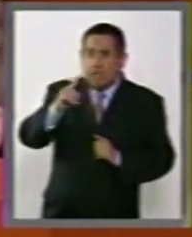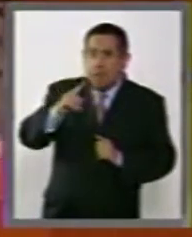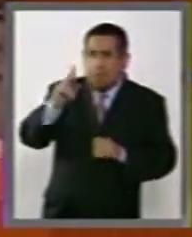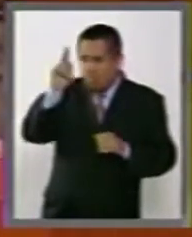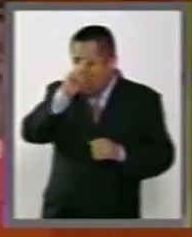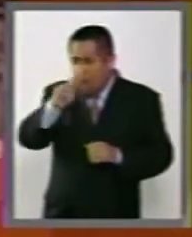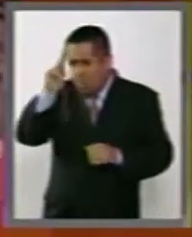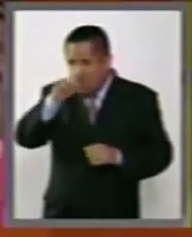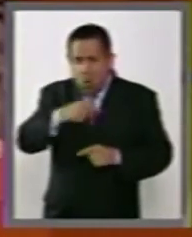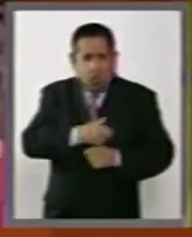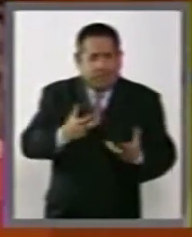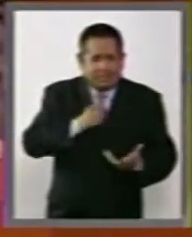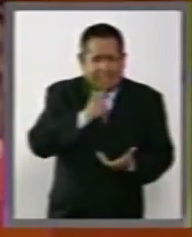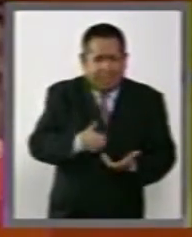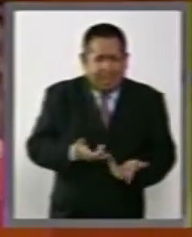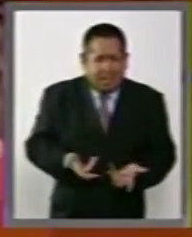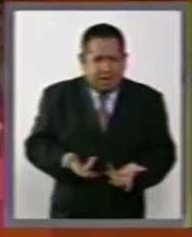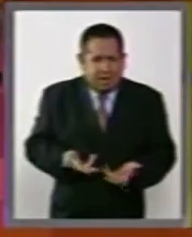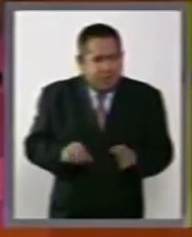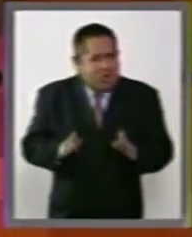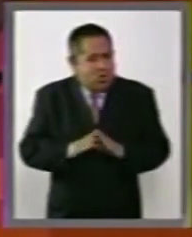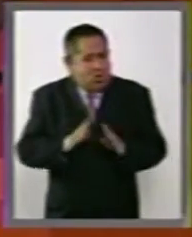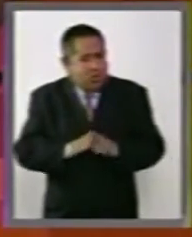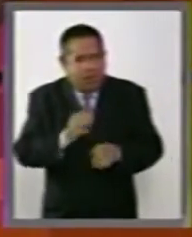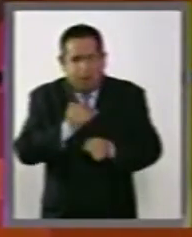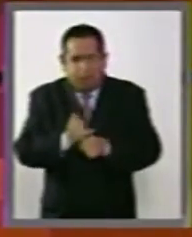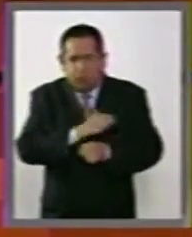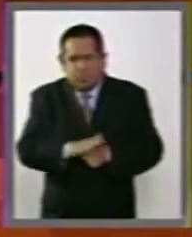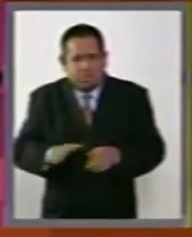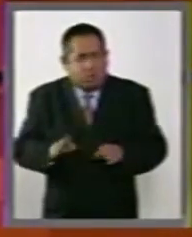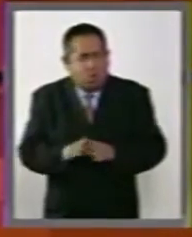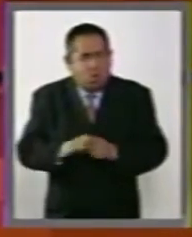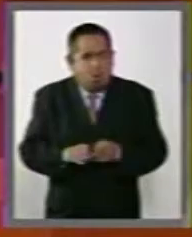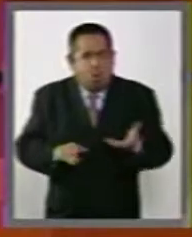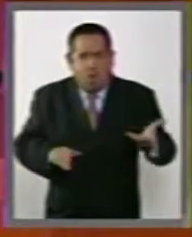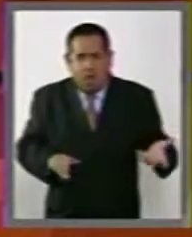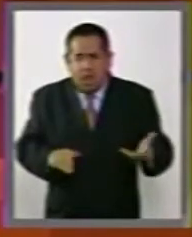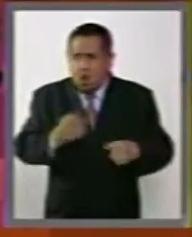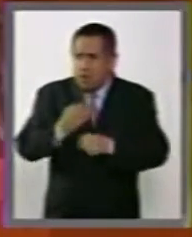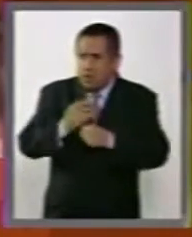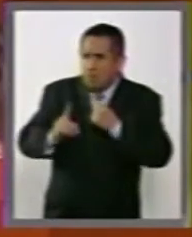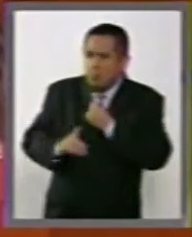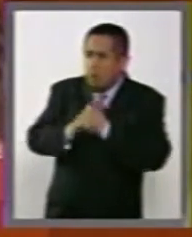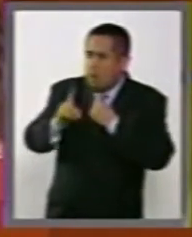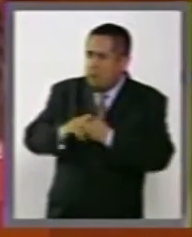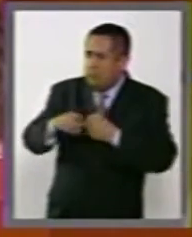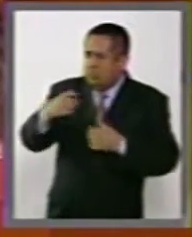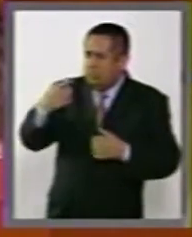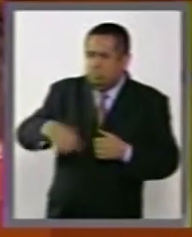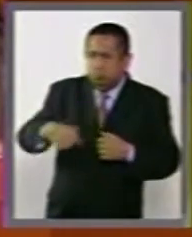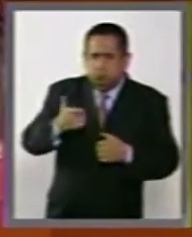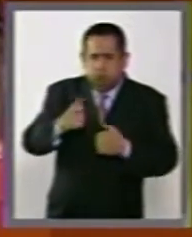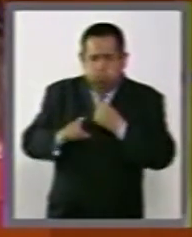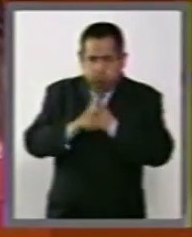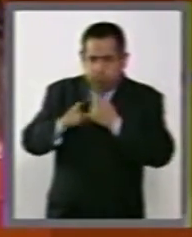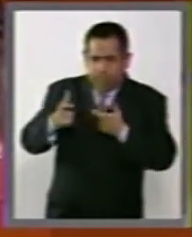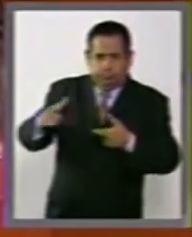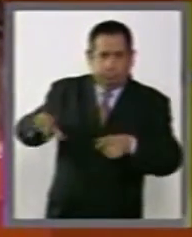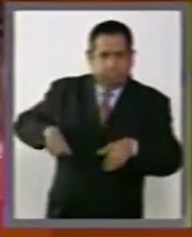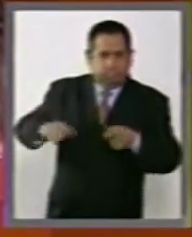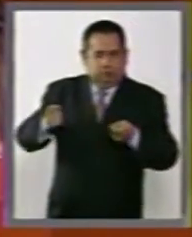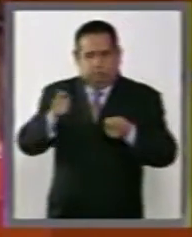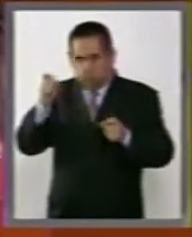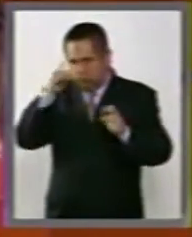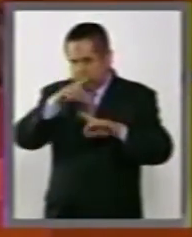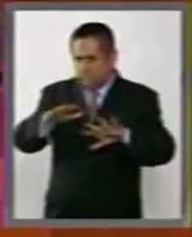se hincan. ¿Cómo es posible que con la situación de crisis de gobernabilidad que está viviendo el